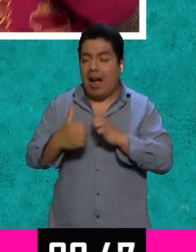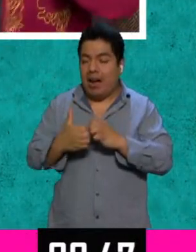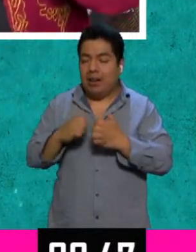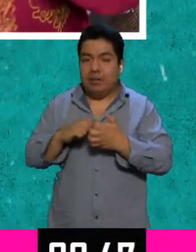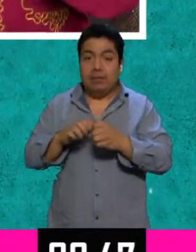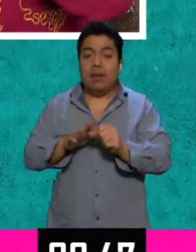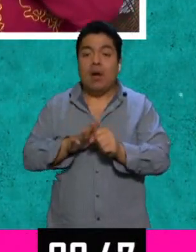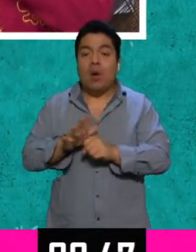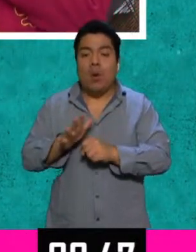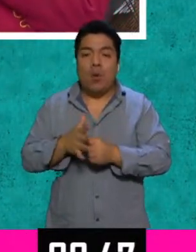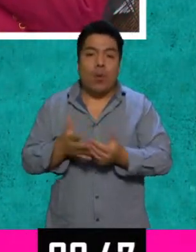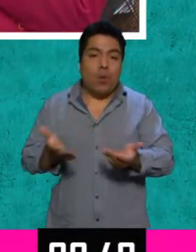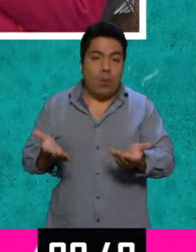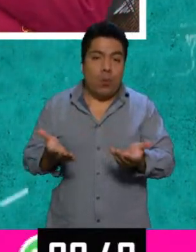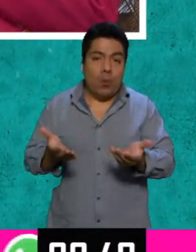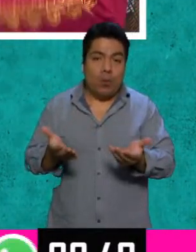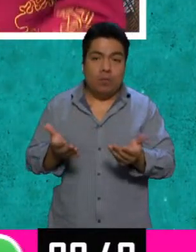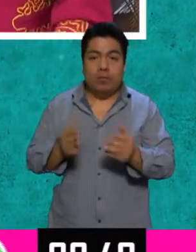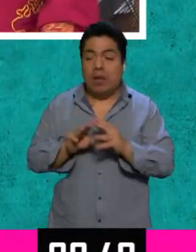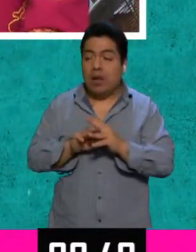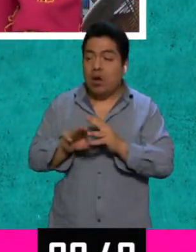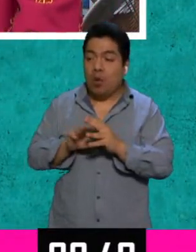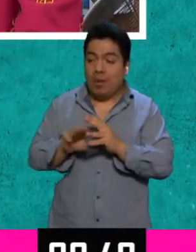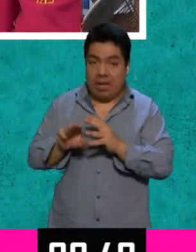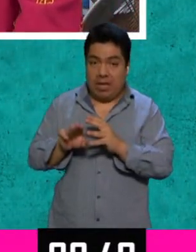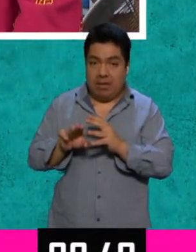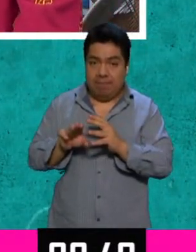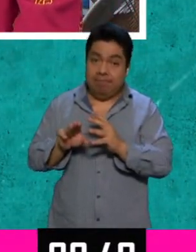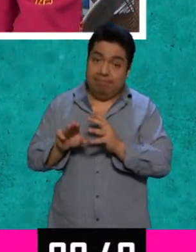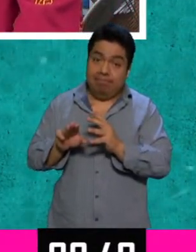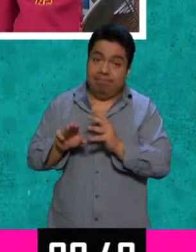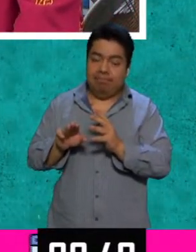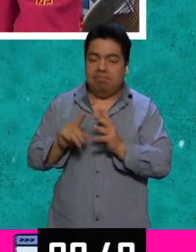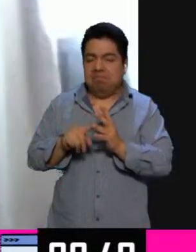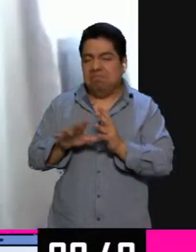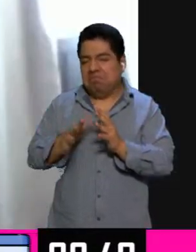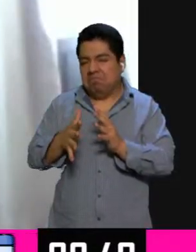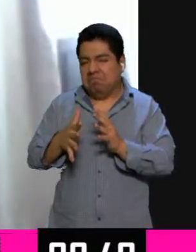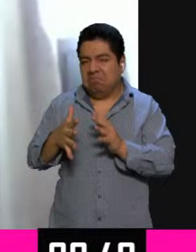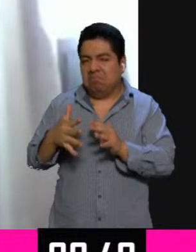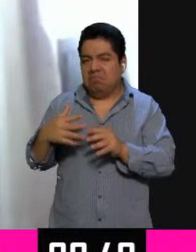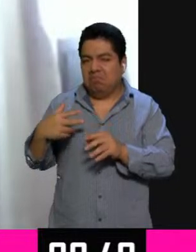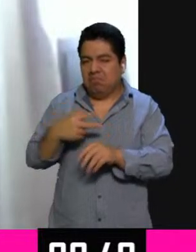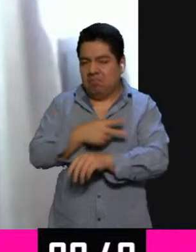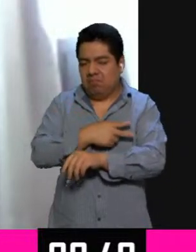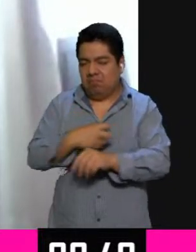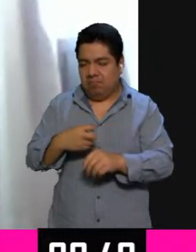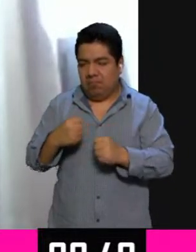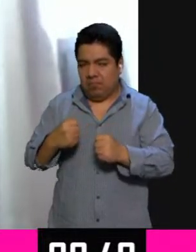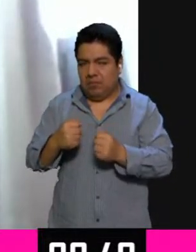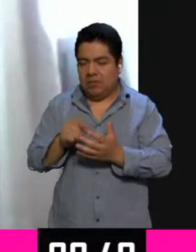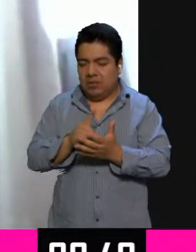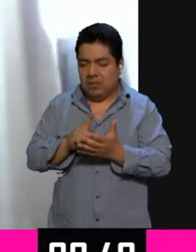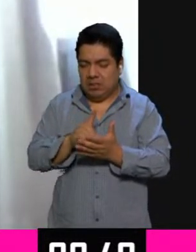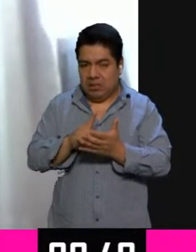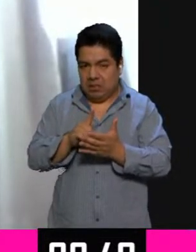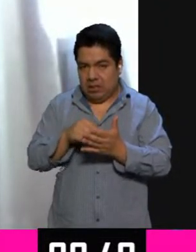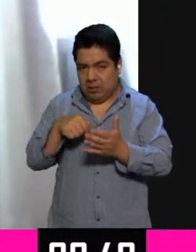construye son los migrantes, son los, digamos, los poderosos varones de la droga en